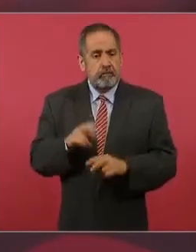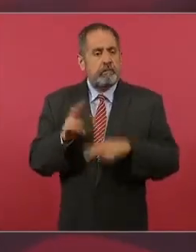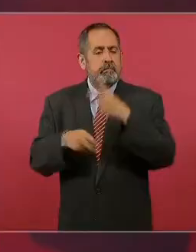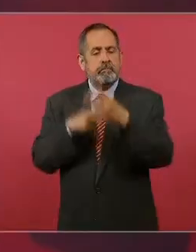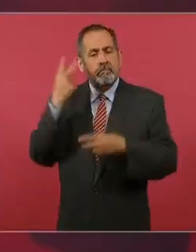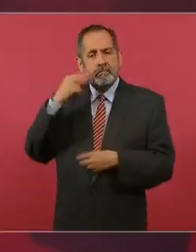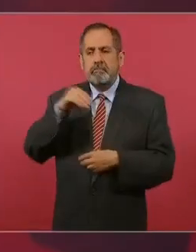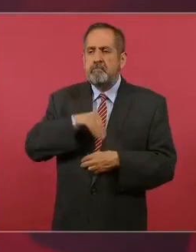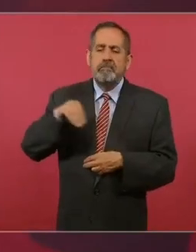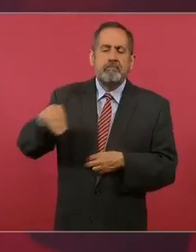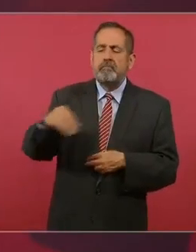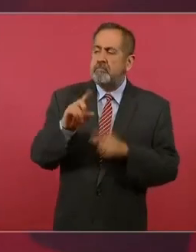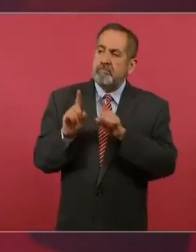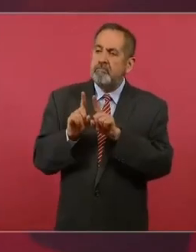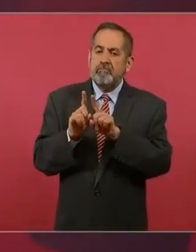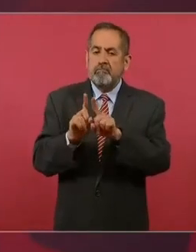gira